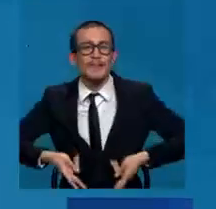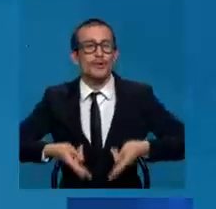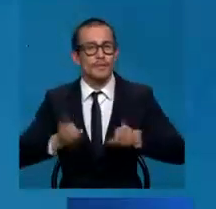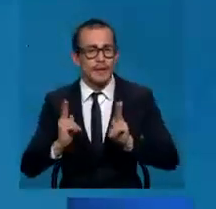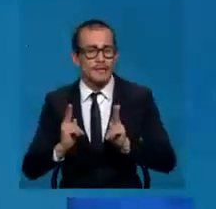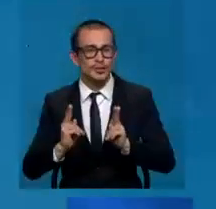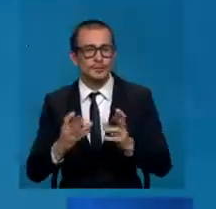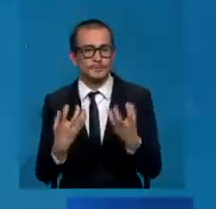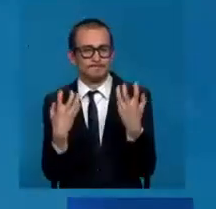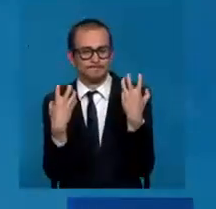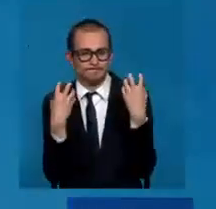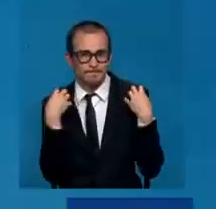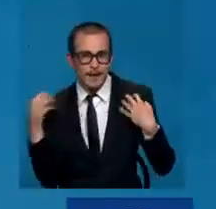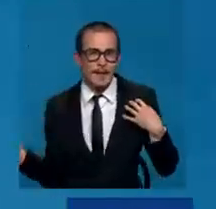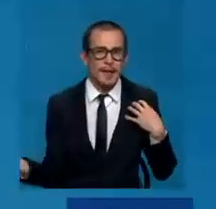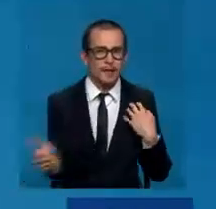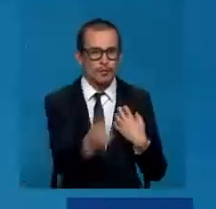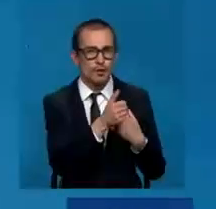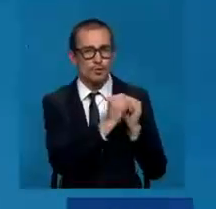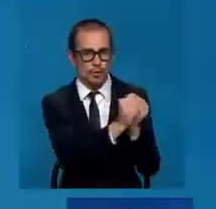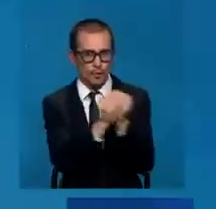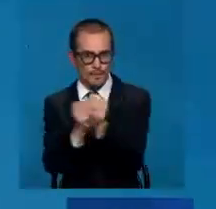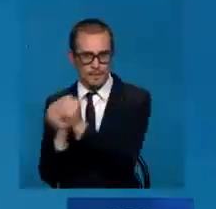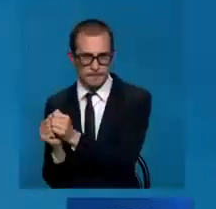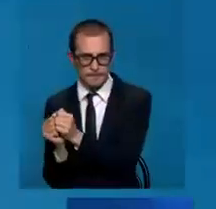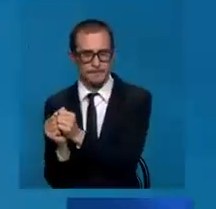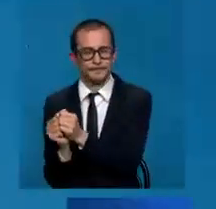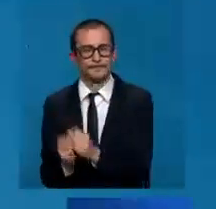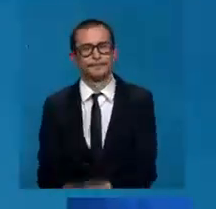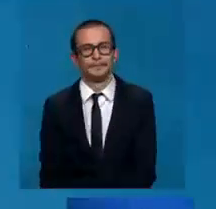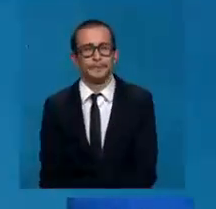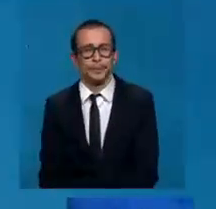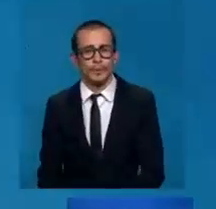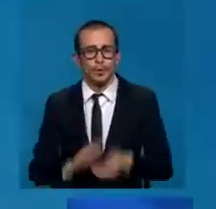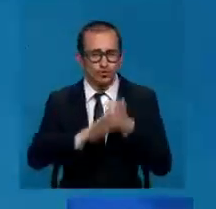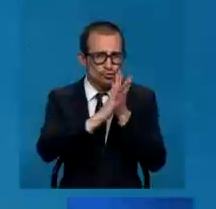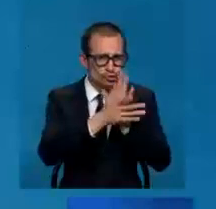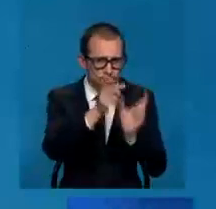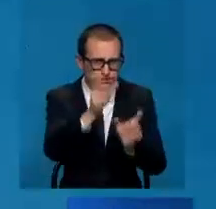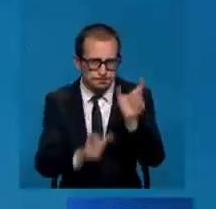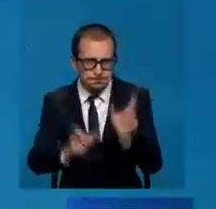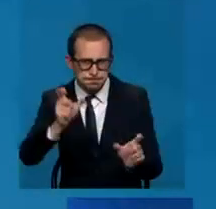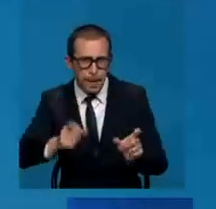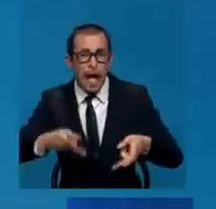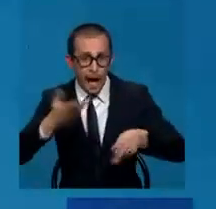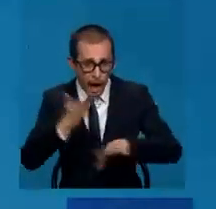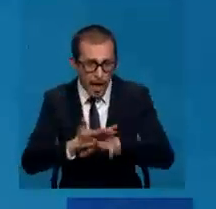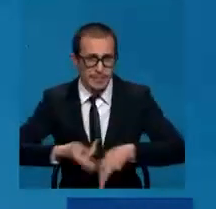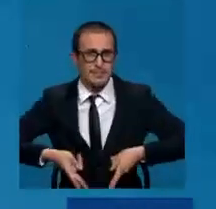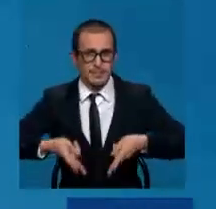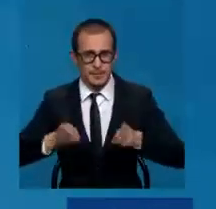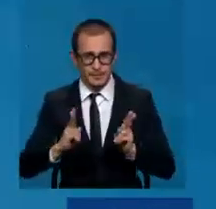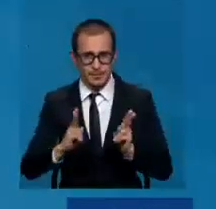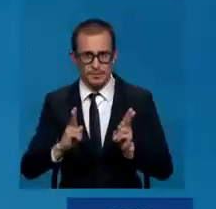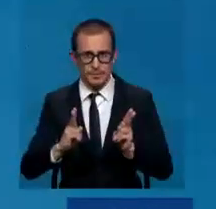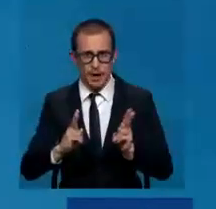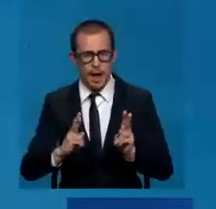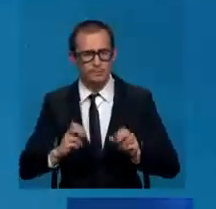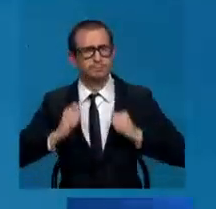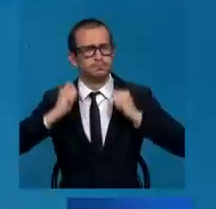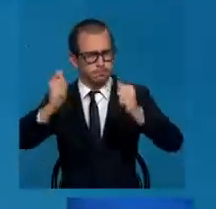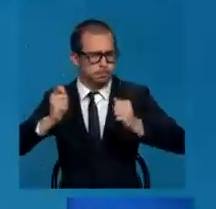que corresponden a todos nuestros compatriotas. Todos los ciudadanos tienen derecho a